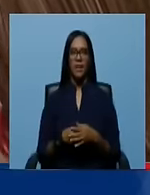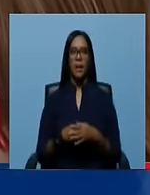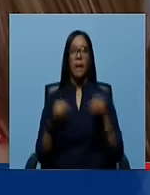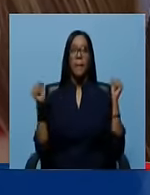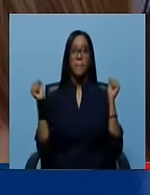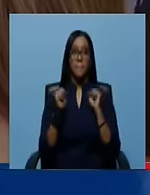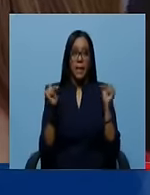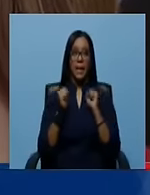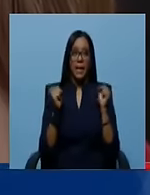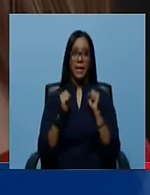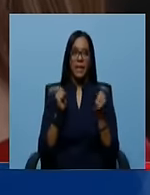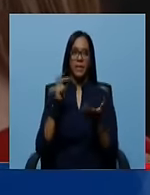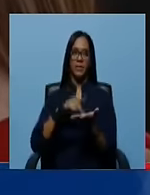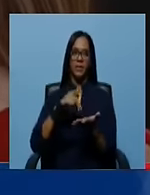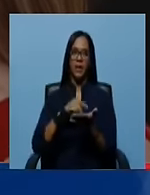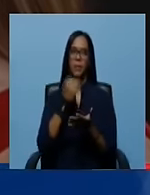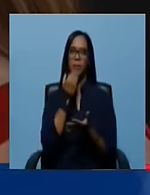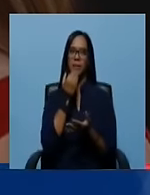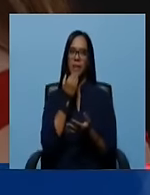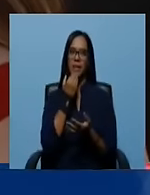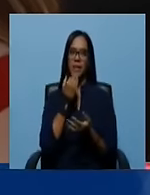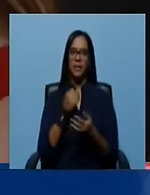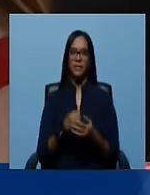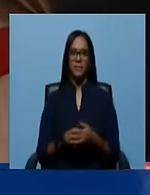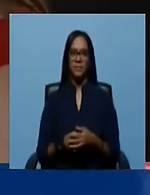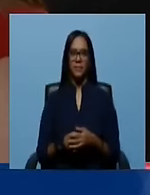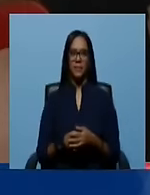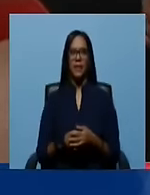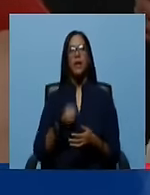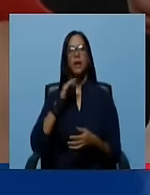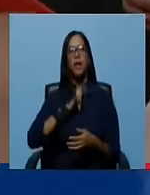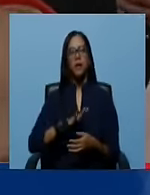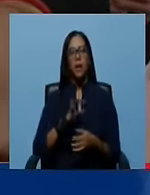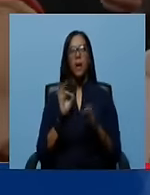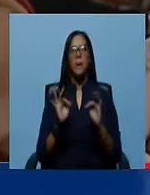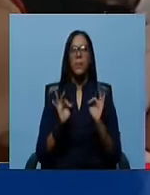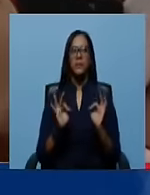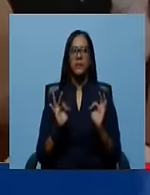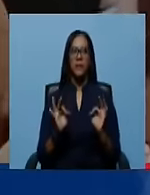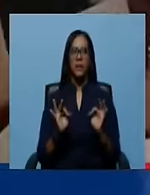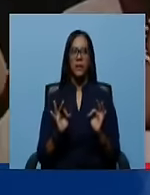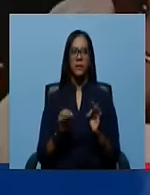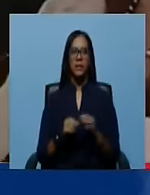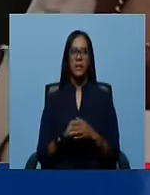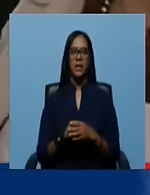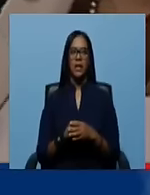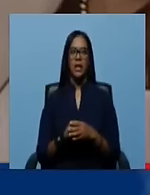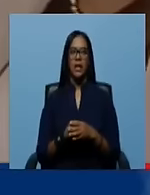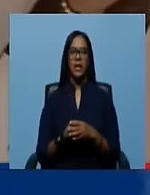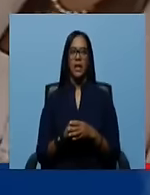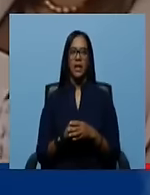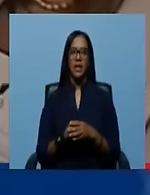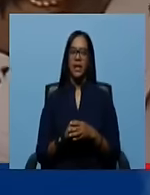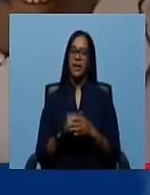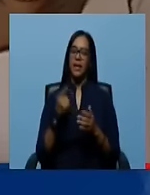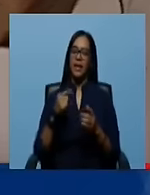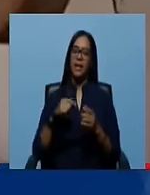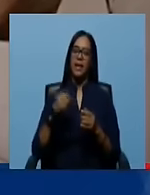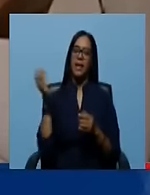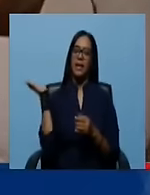Mérida, estuvimos recientemente en Mérida. Y estuvimos precisamente en el restaurante Chía